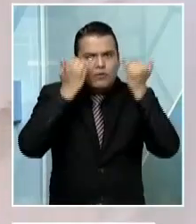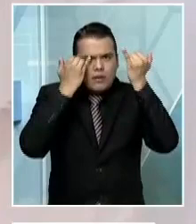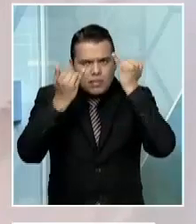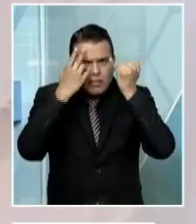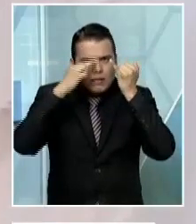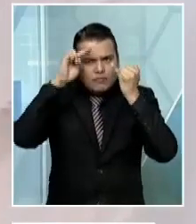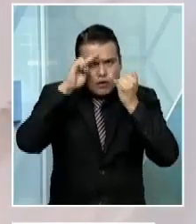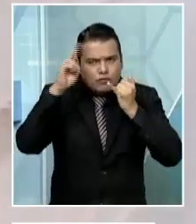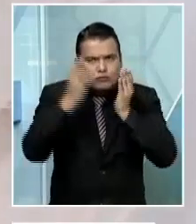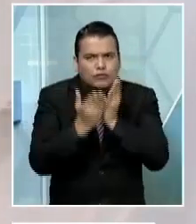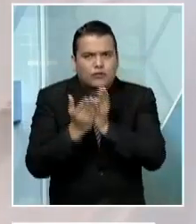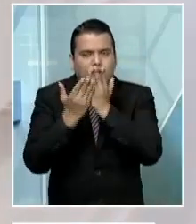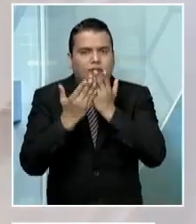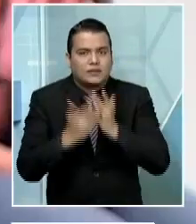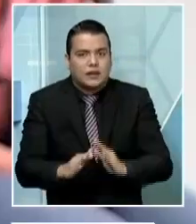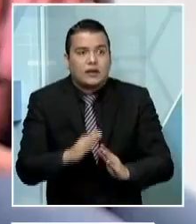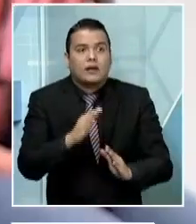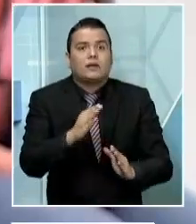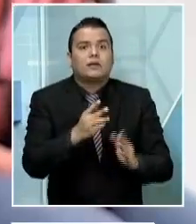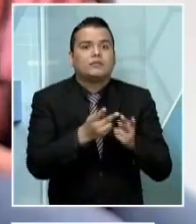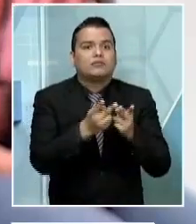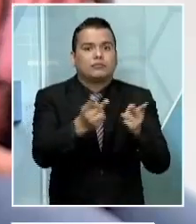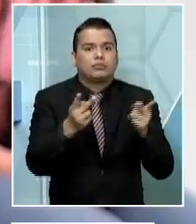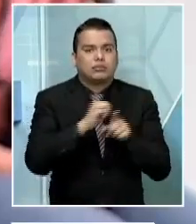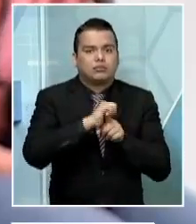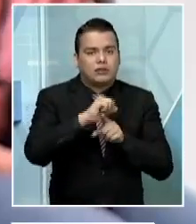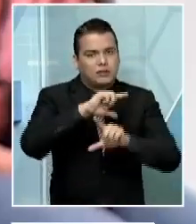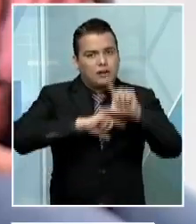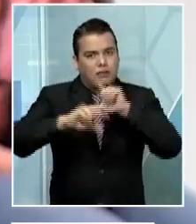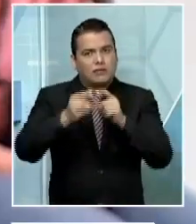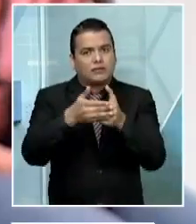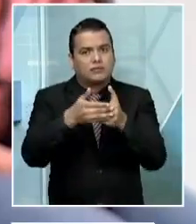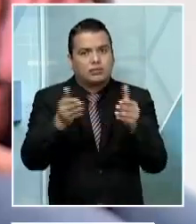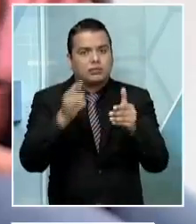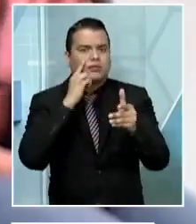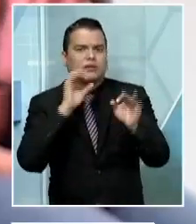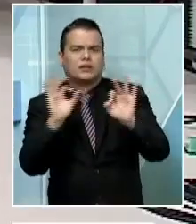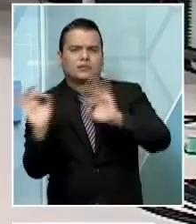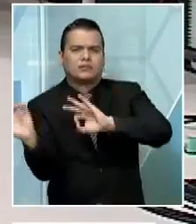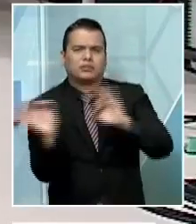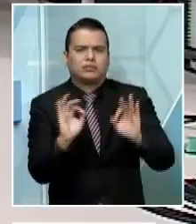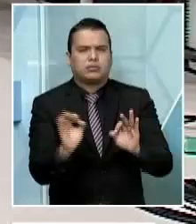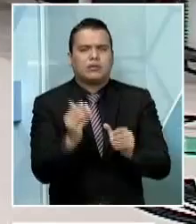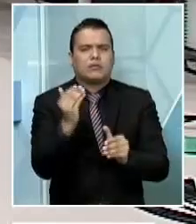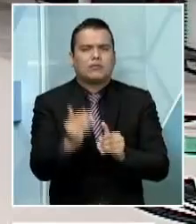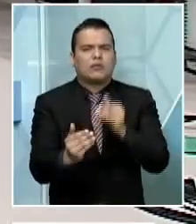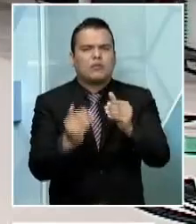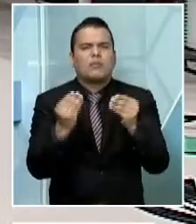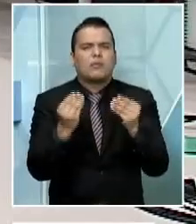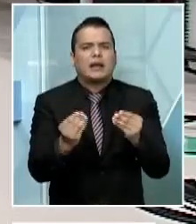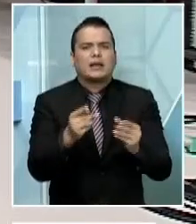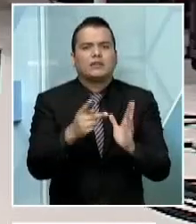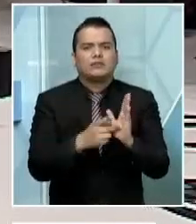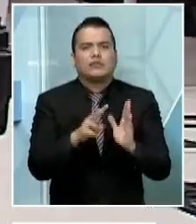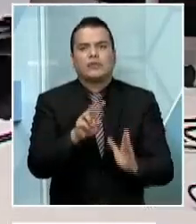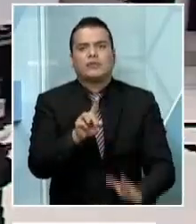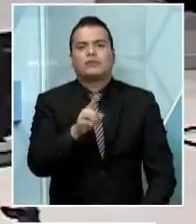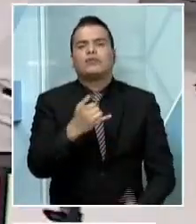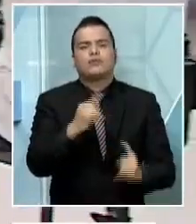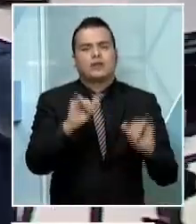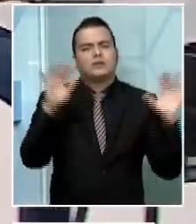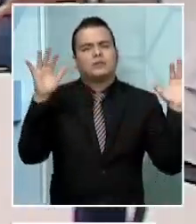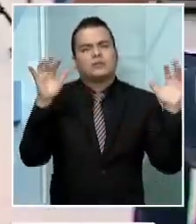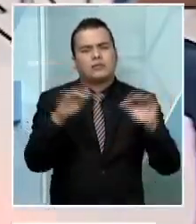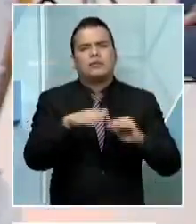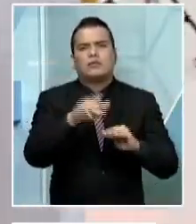piloto de reapertura de laboratorios y salones de práctica permitió afinar los detalles para que las universidades en 2021 puedan volver a recibir el